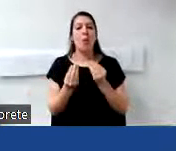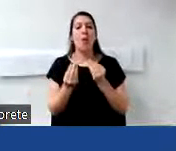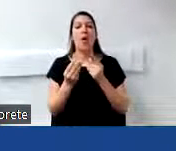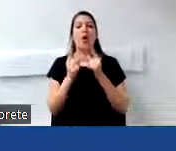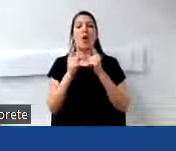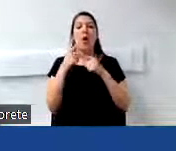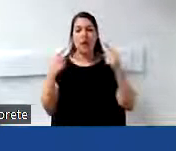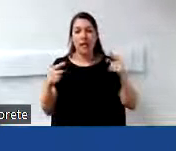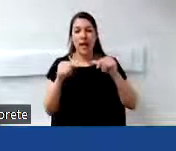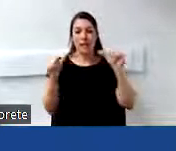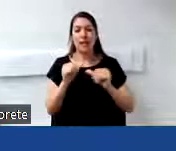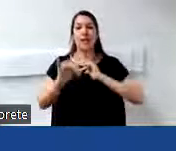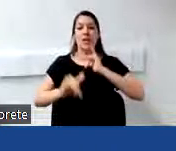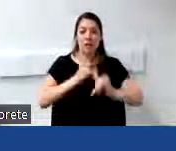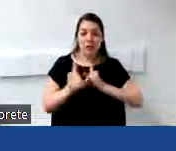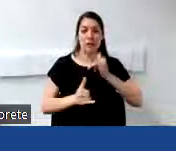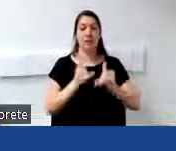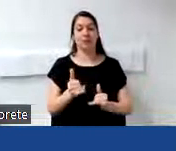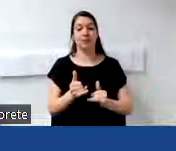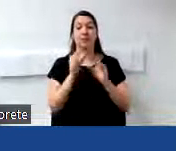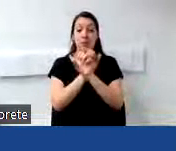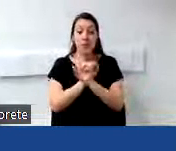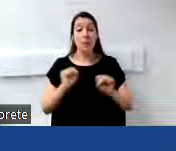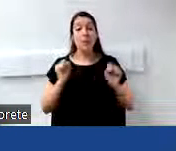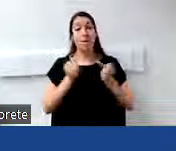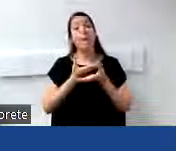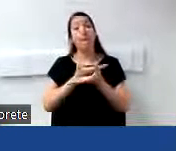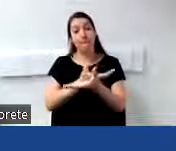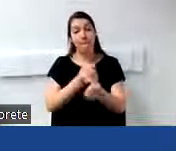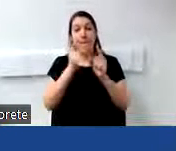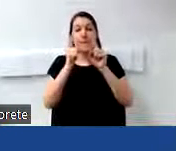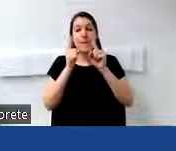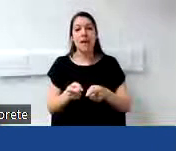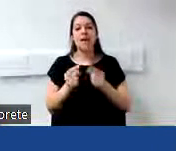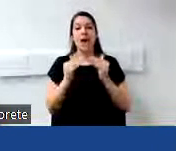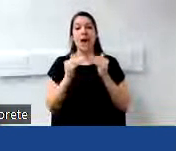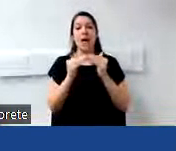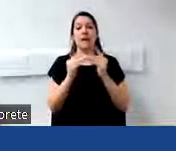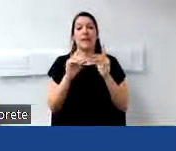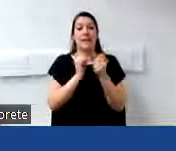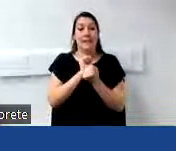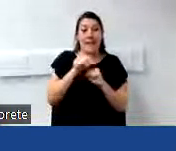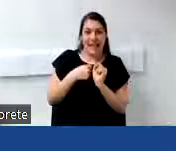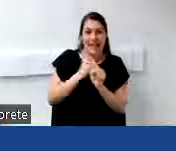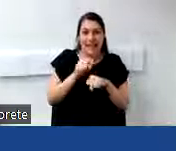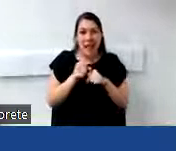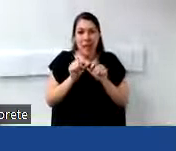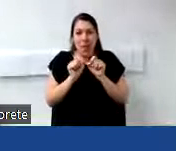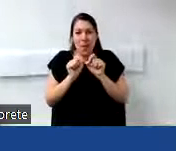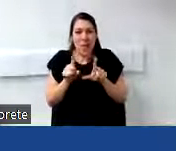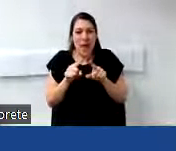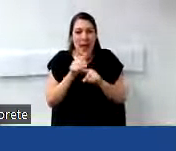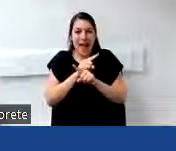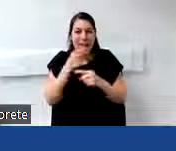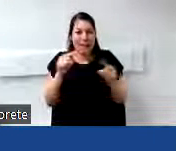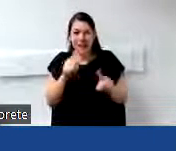pasar, brindar esa información, puede ayudar también a disminuir lo que tiene que ver con ansiedades propias de aquello desconocido, de no